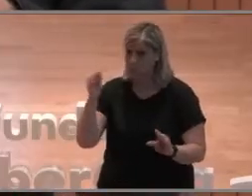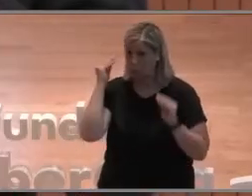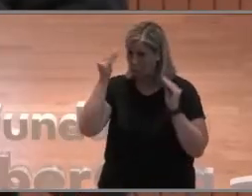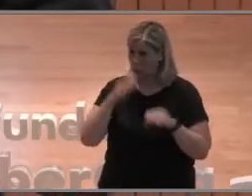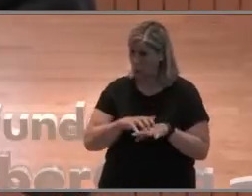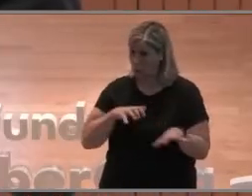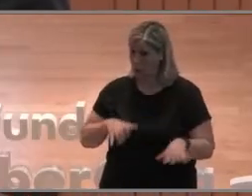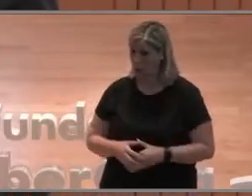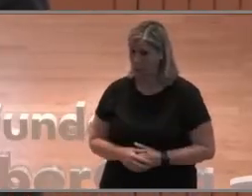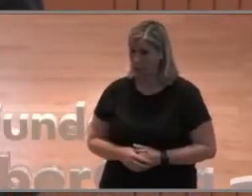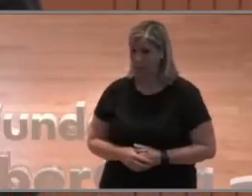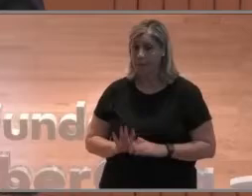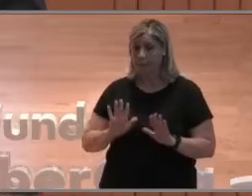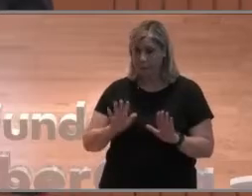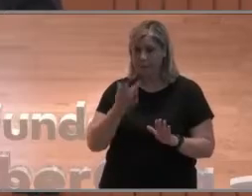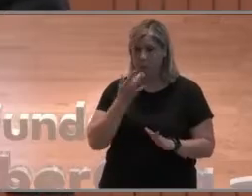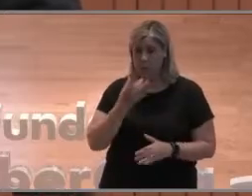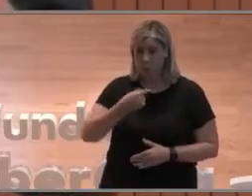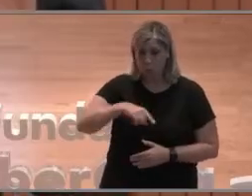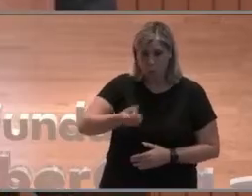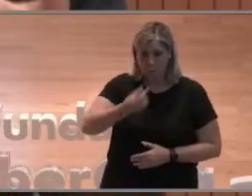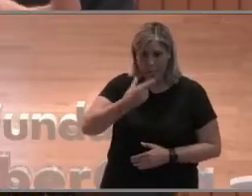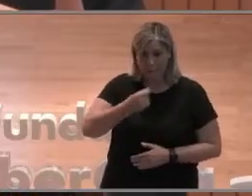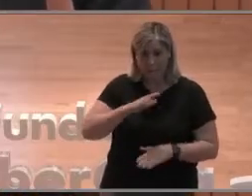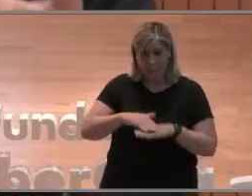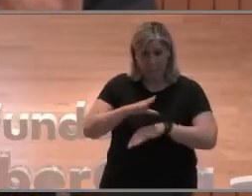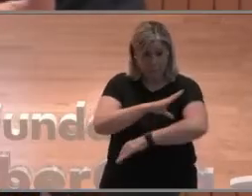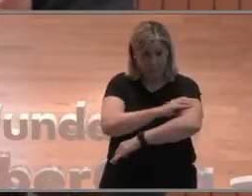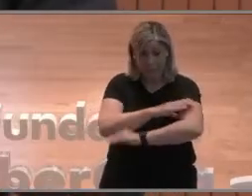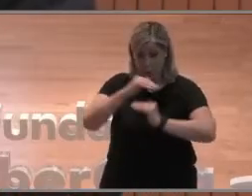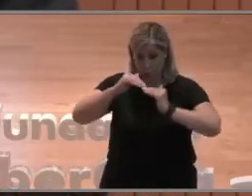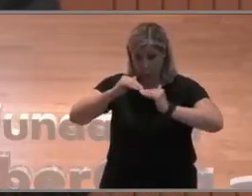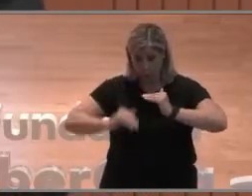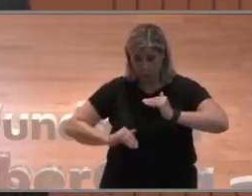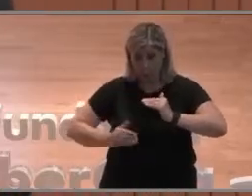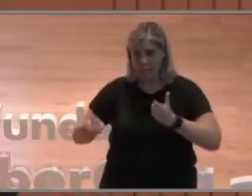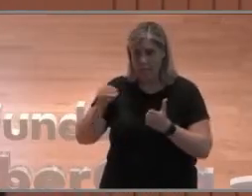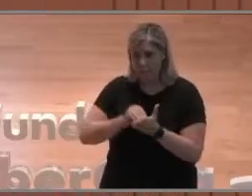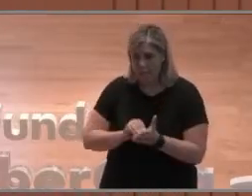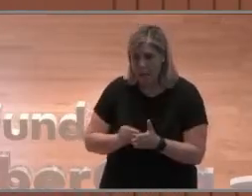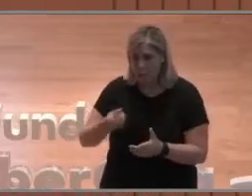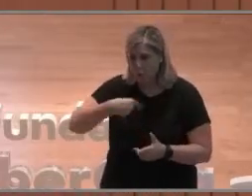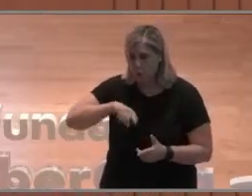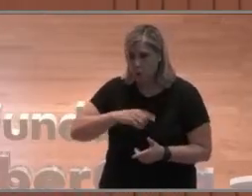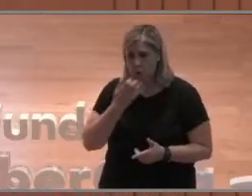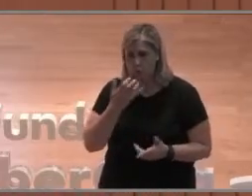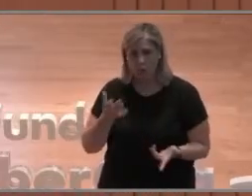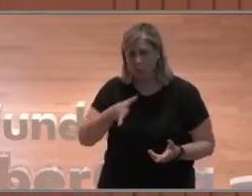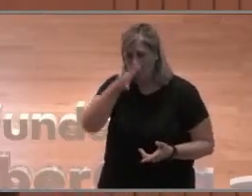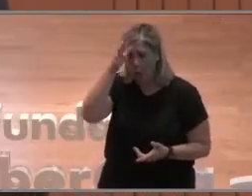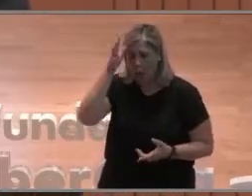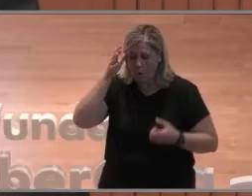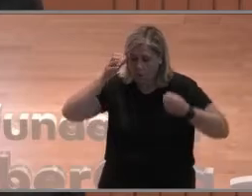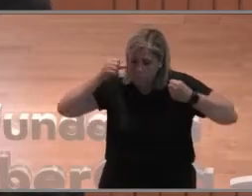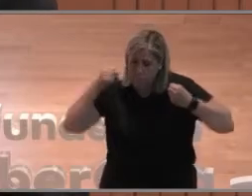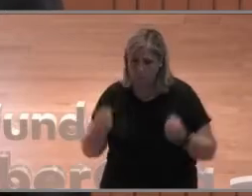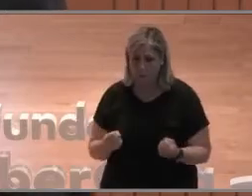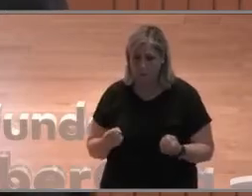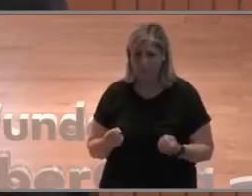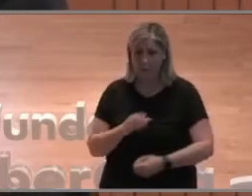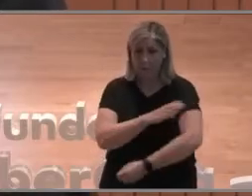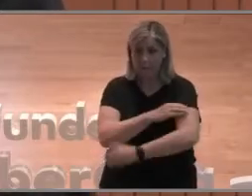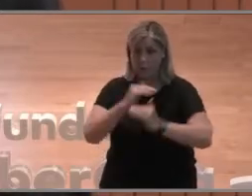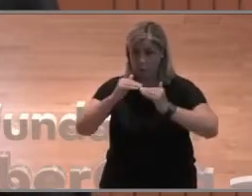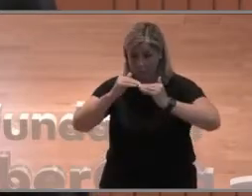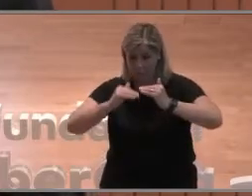¿no? Si estamos tomando fármacos para la tensión y además tenemos mucho calor, nos baja la tensión,